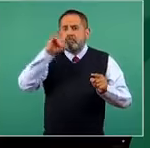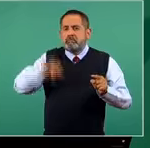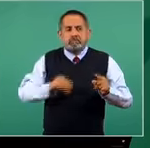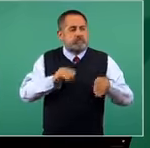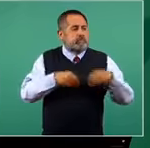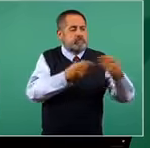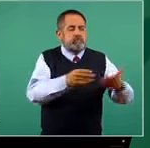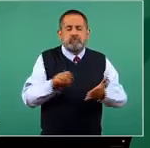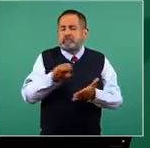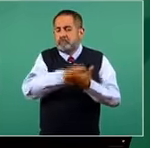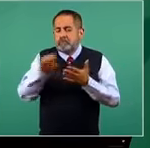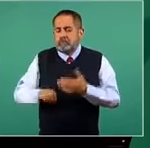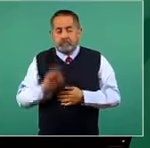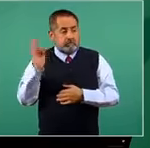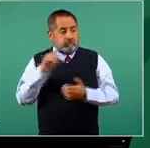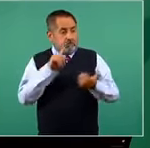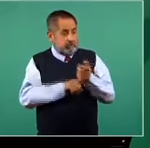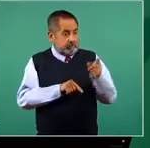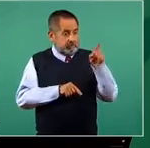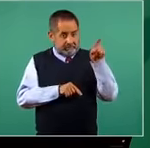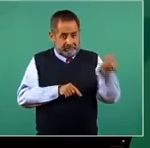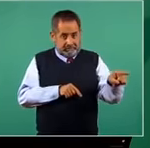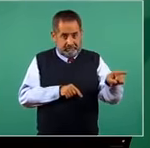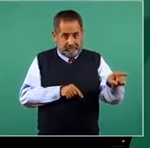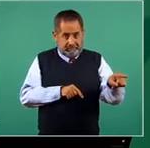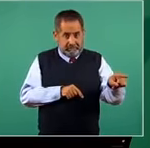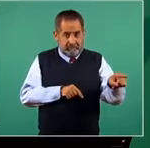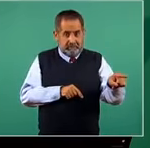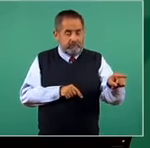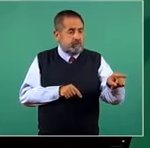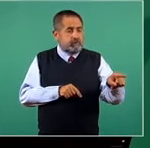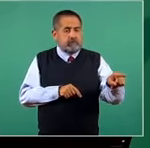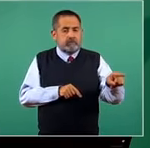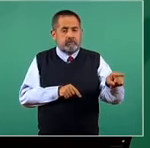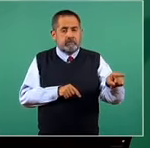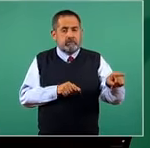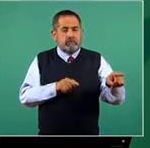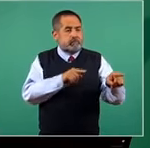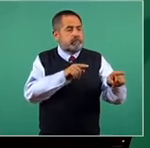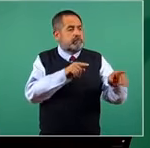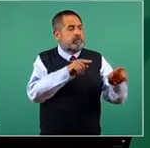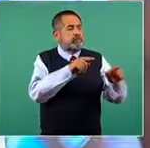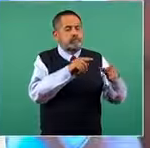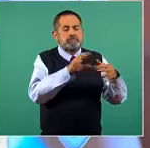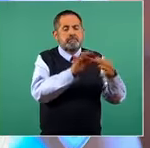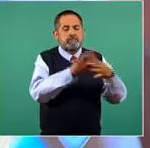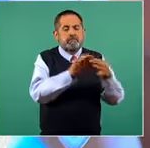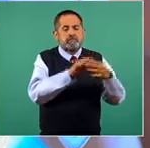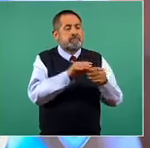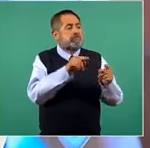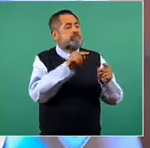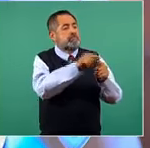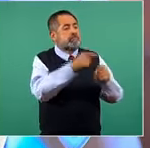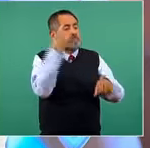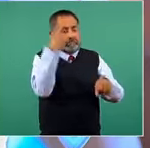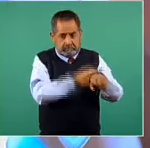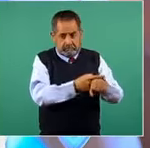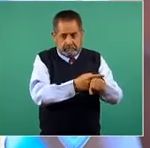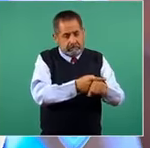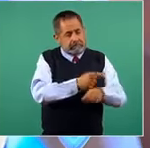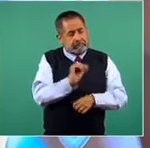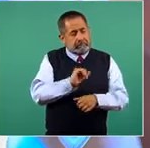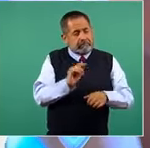persona enferma de COVID, antes de que pueda llegar al punto de resolución de su padecimiento, pasan varias horas y